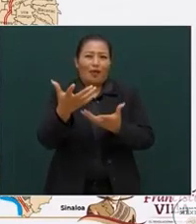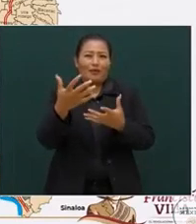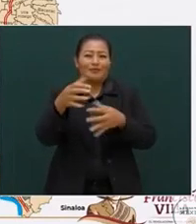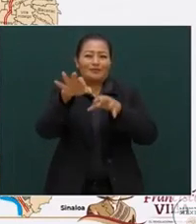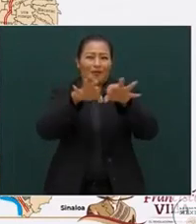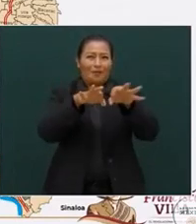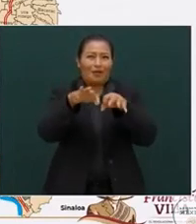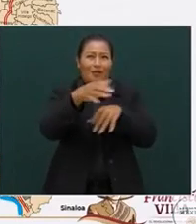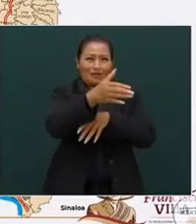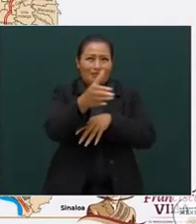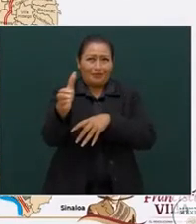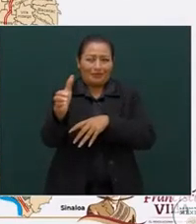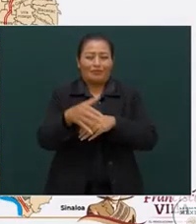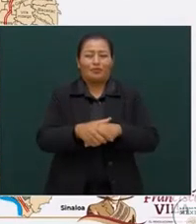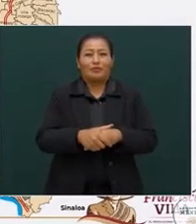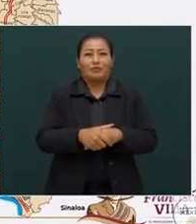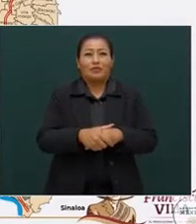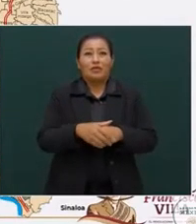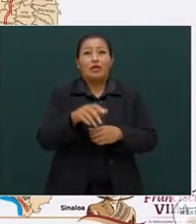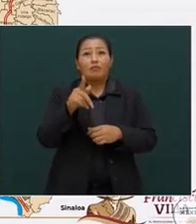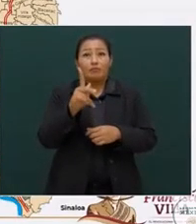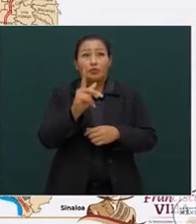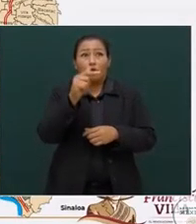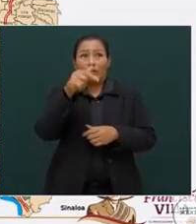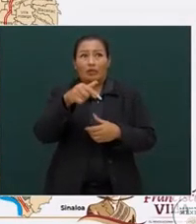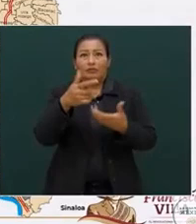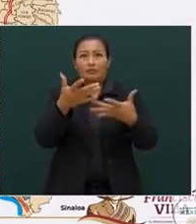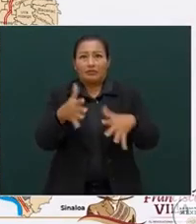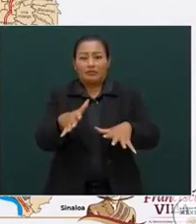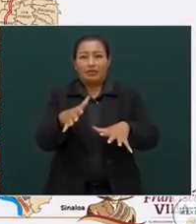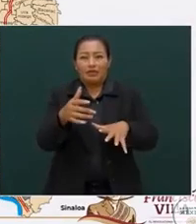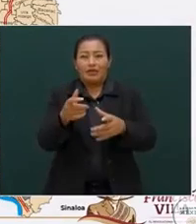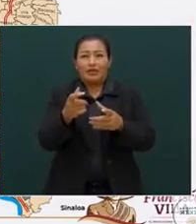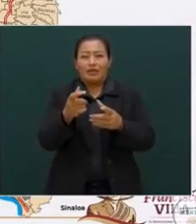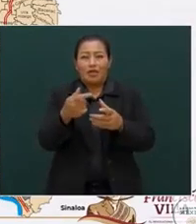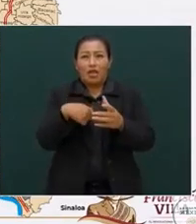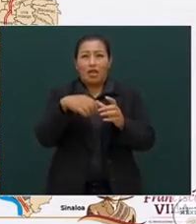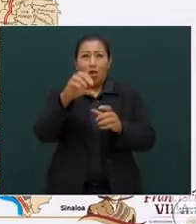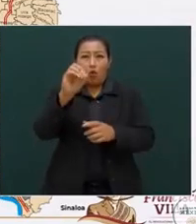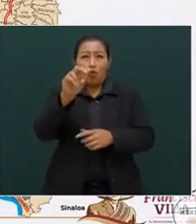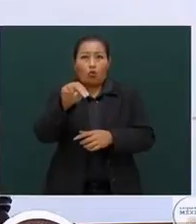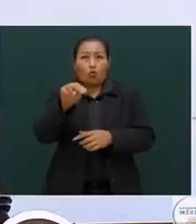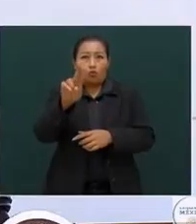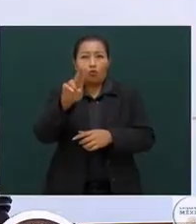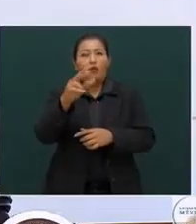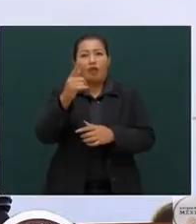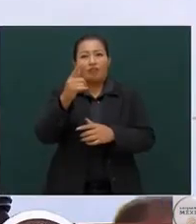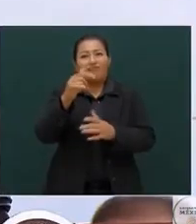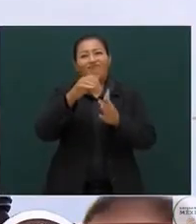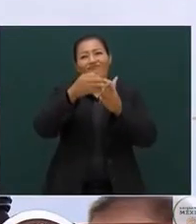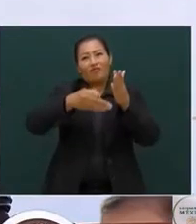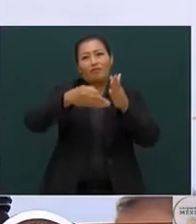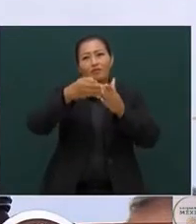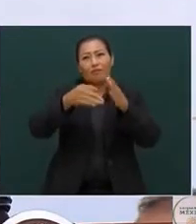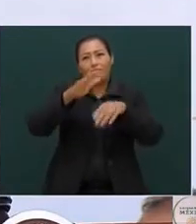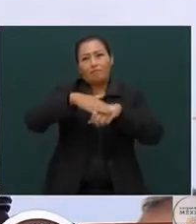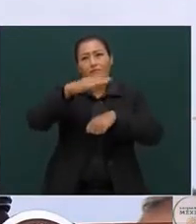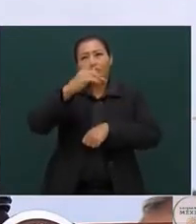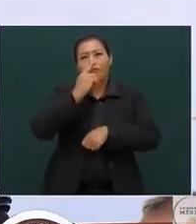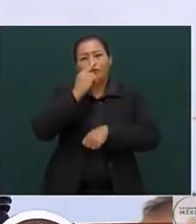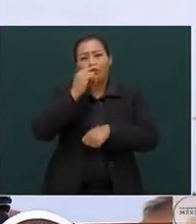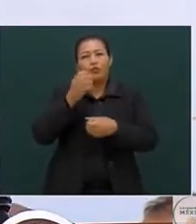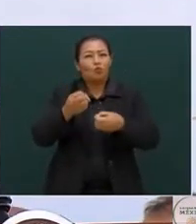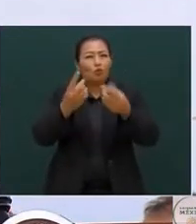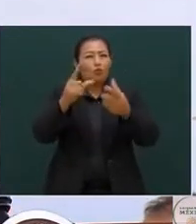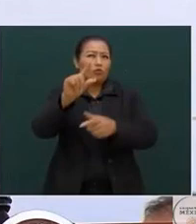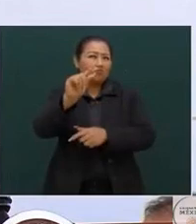De conformidad a los parámetros que maneja la ONU, tiene un déficit del 20%